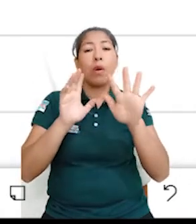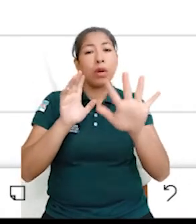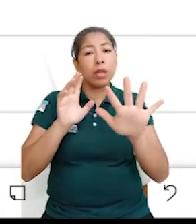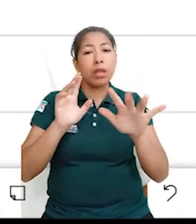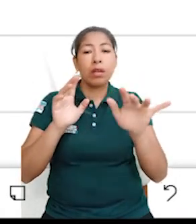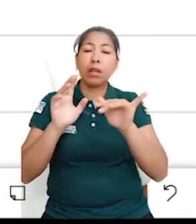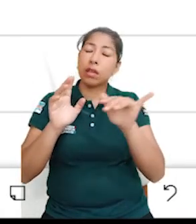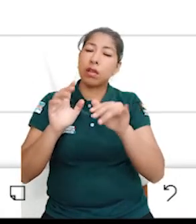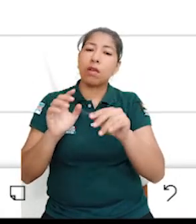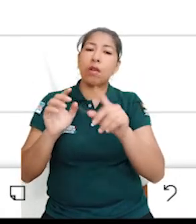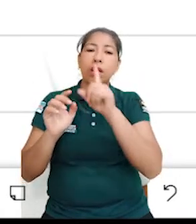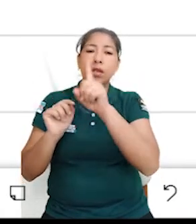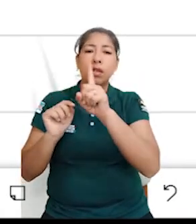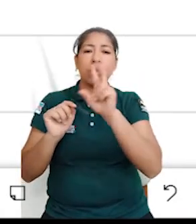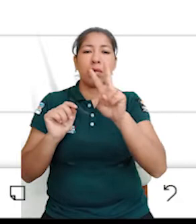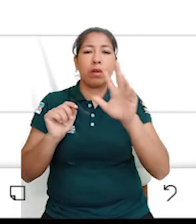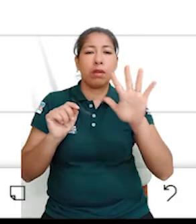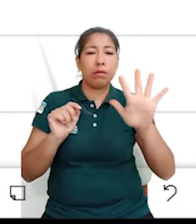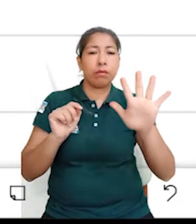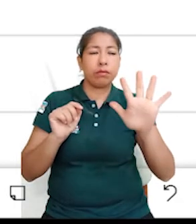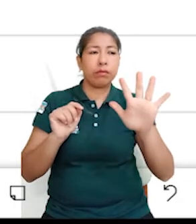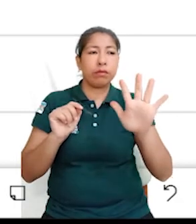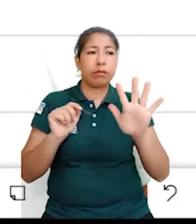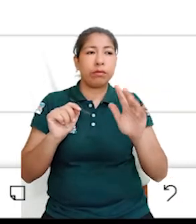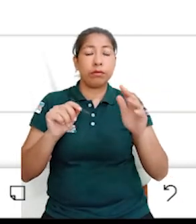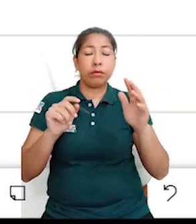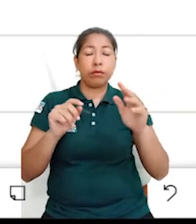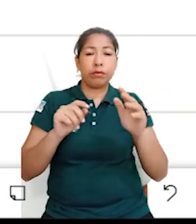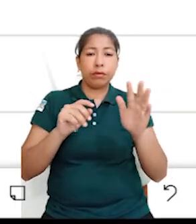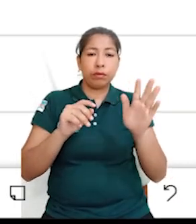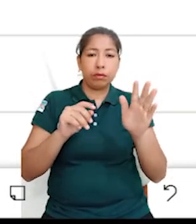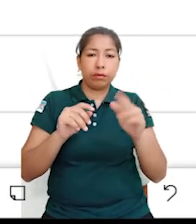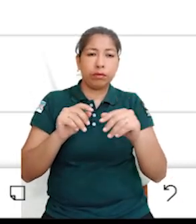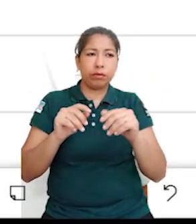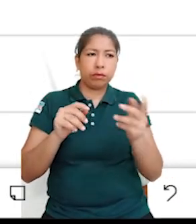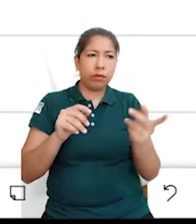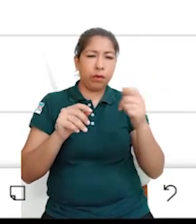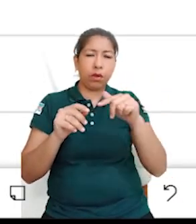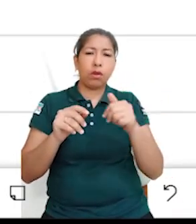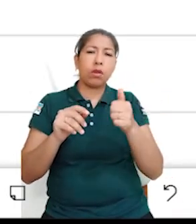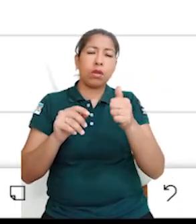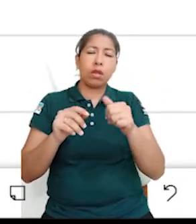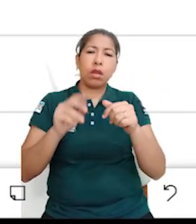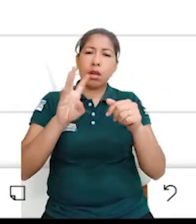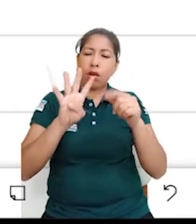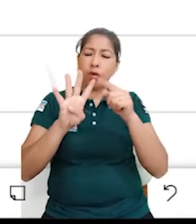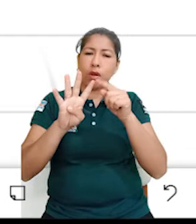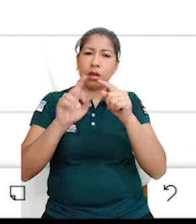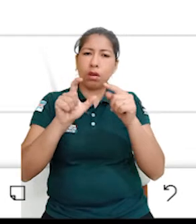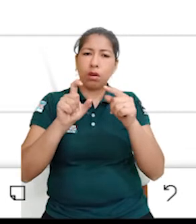125. Luego multiplicamos el siguiente y tendremos 25 o 5 por menos